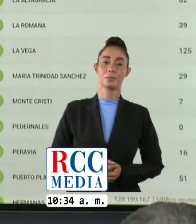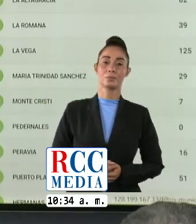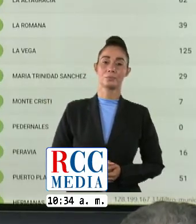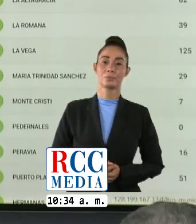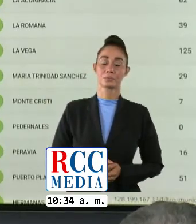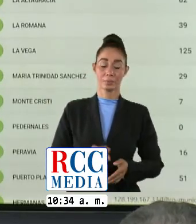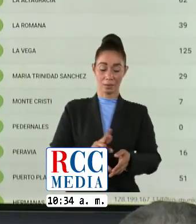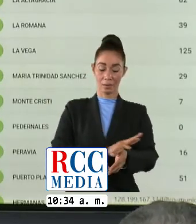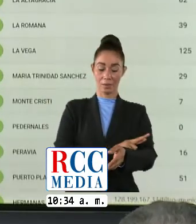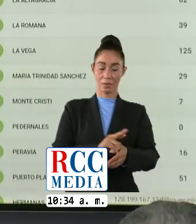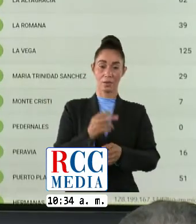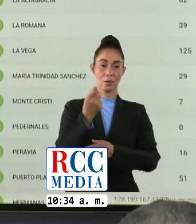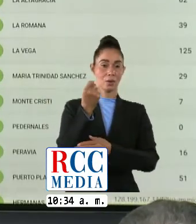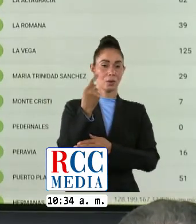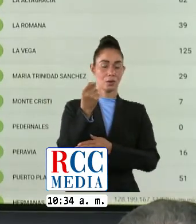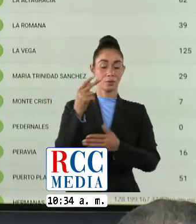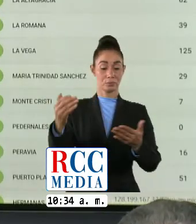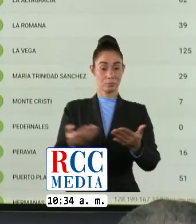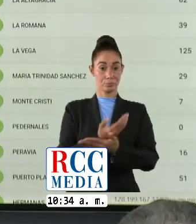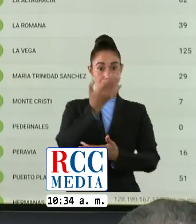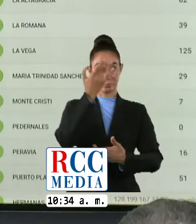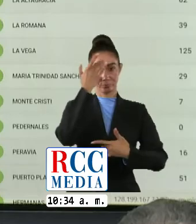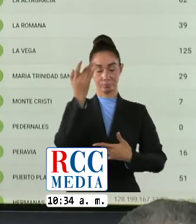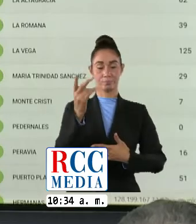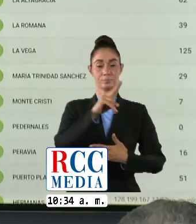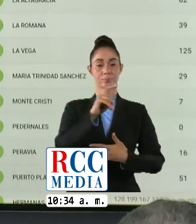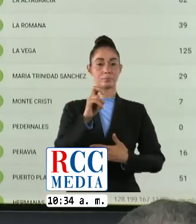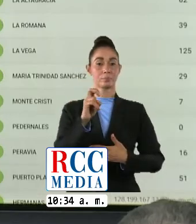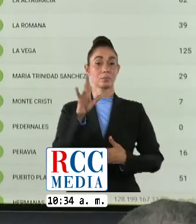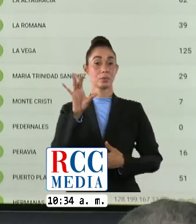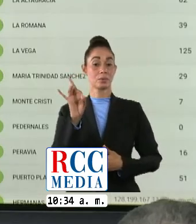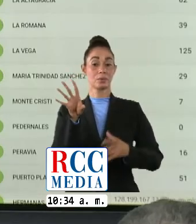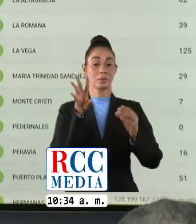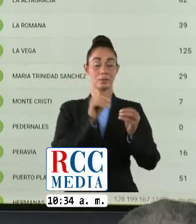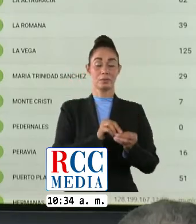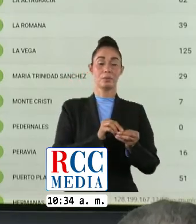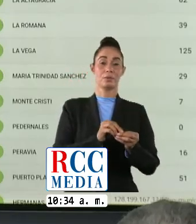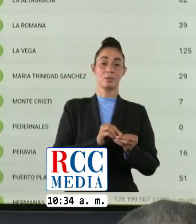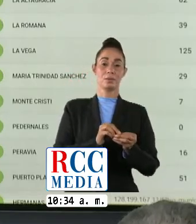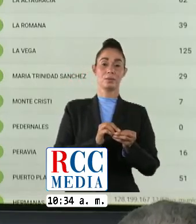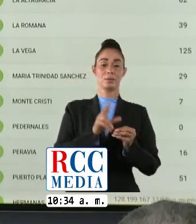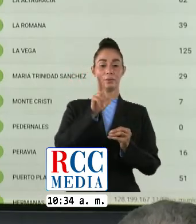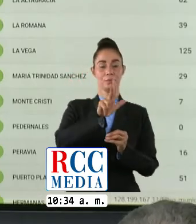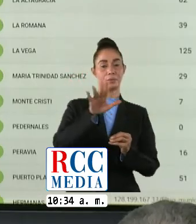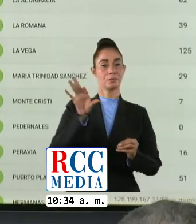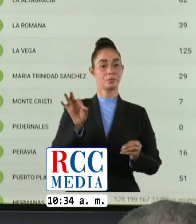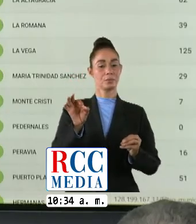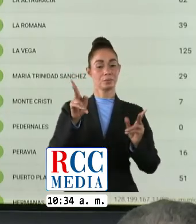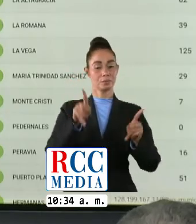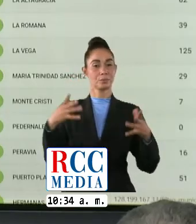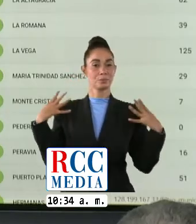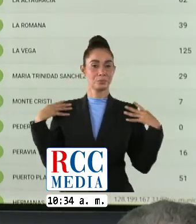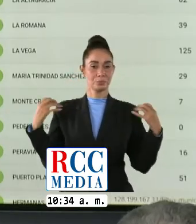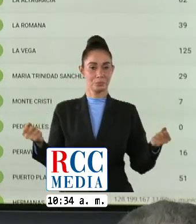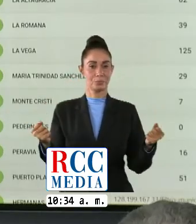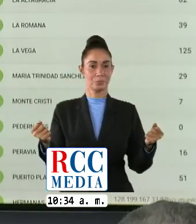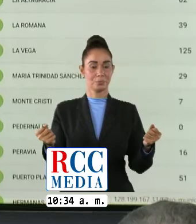La Romana, 11 casos nuevos, 208 acumulados, 39